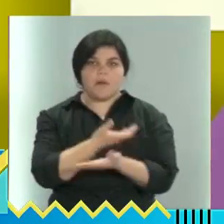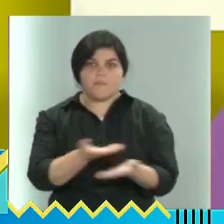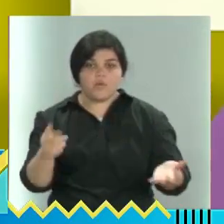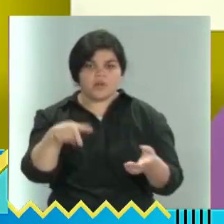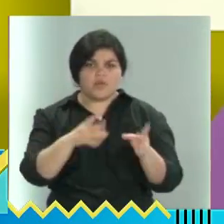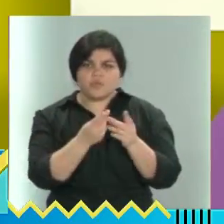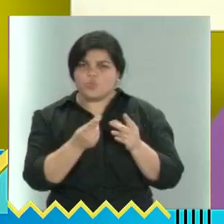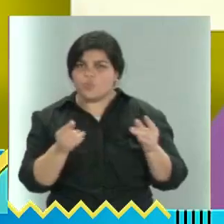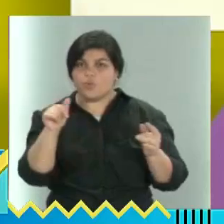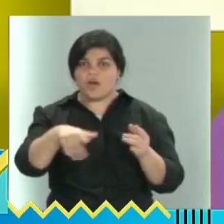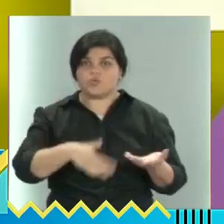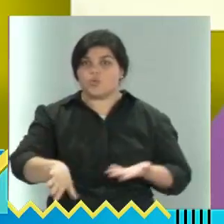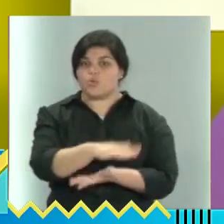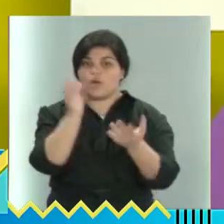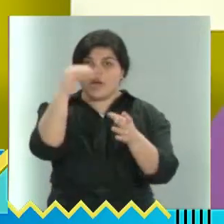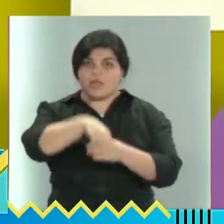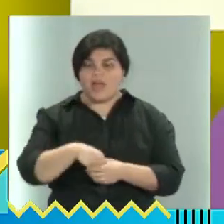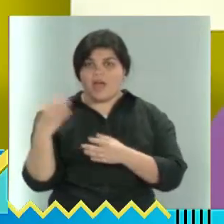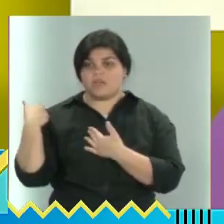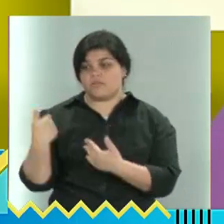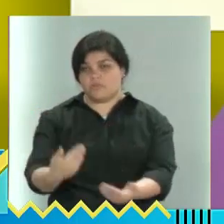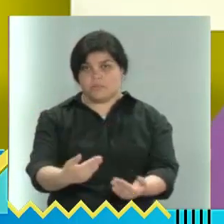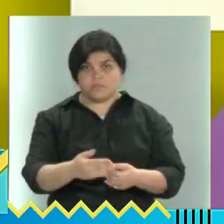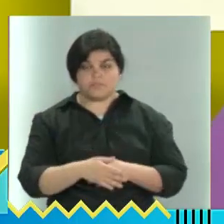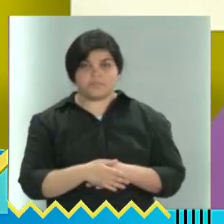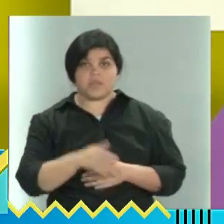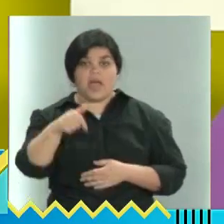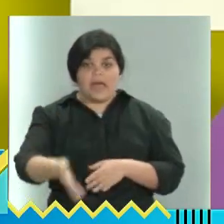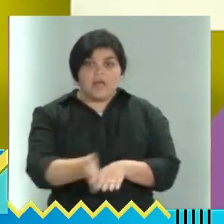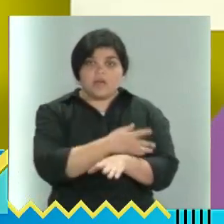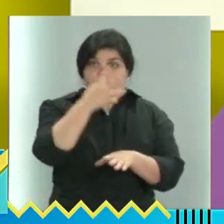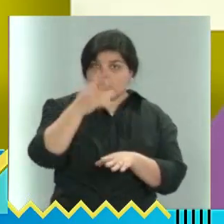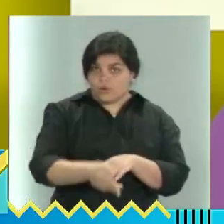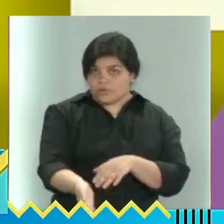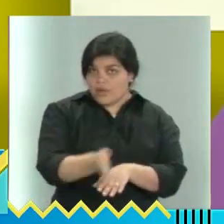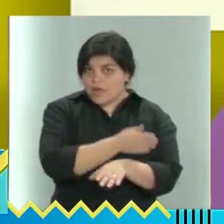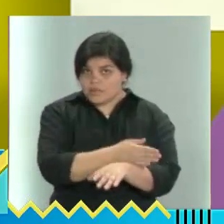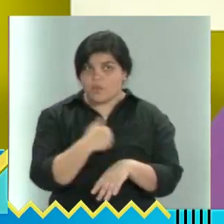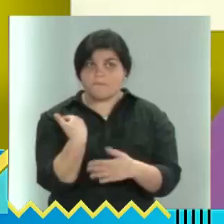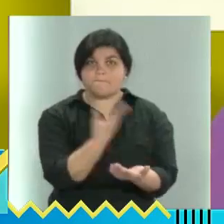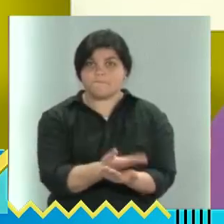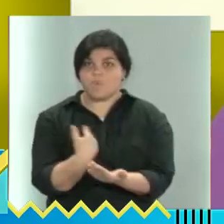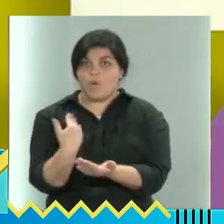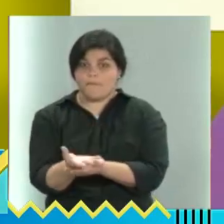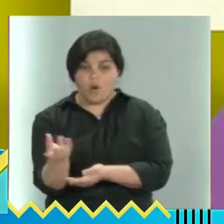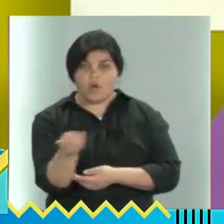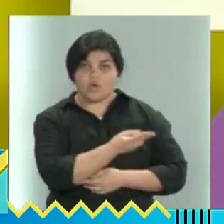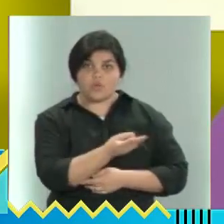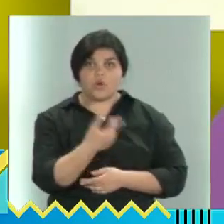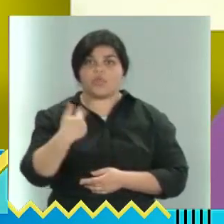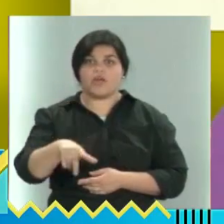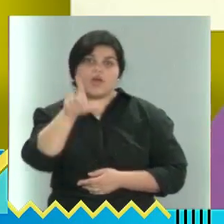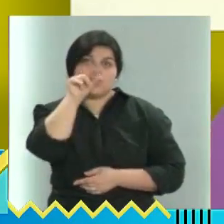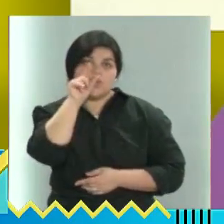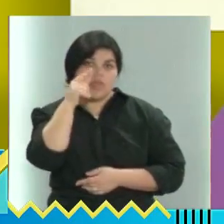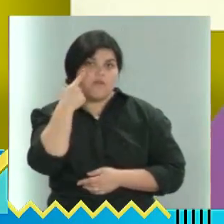sensible para nuestra sociedad, ¿sí? En estos últimos tiempos. Antes de irnos al corte, les voy a proponer a nuestros invitados que hagamos un tuit